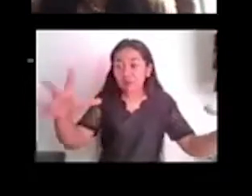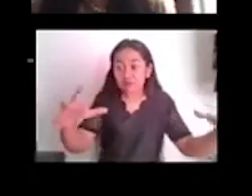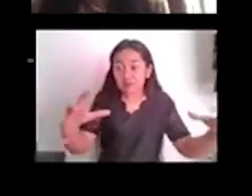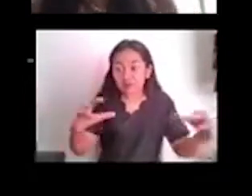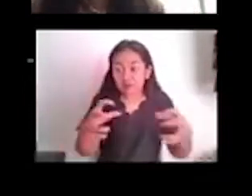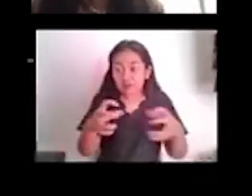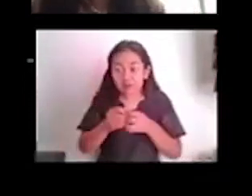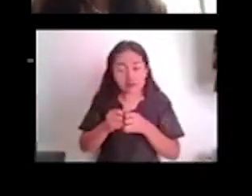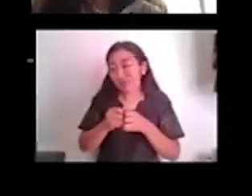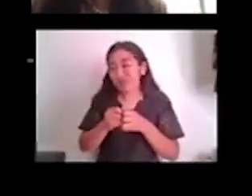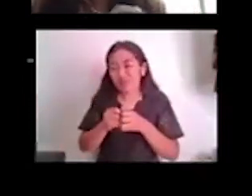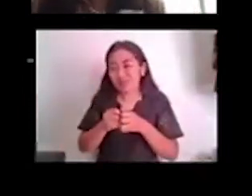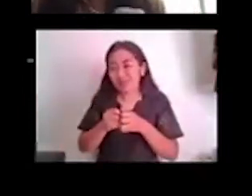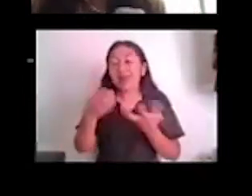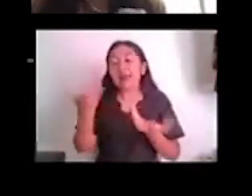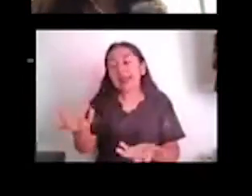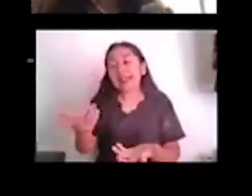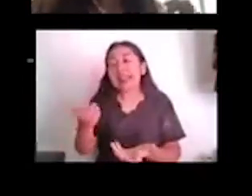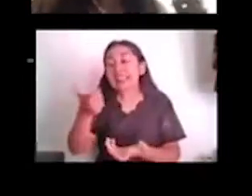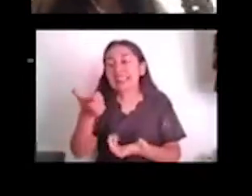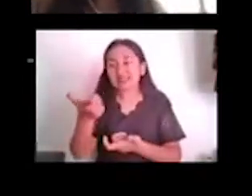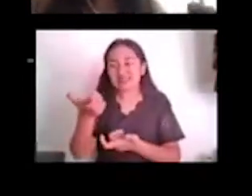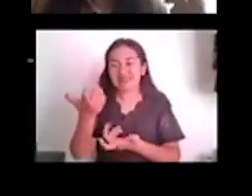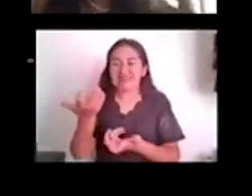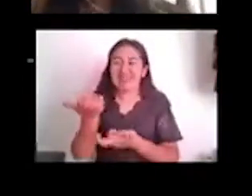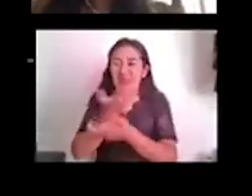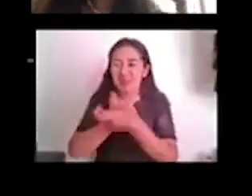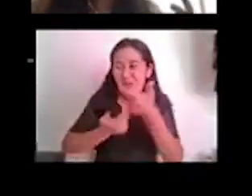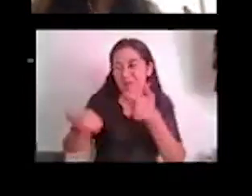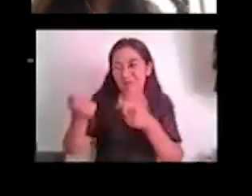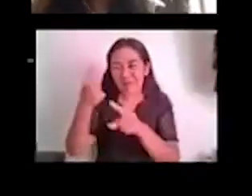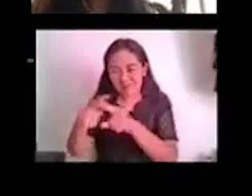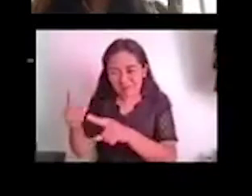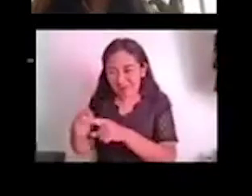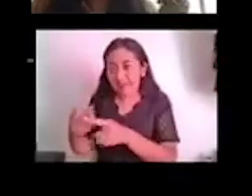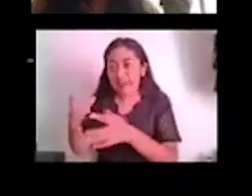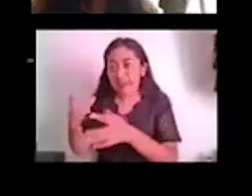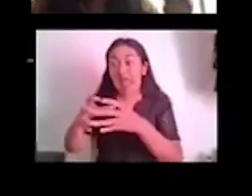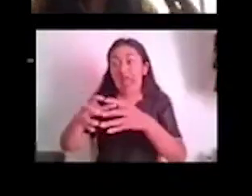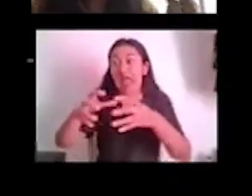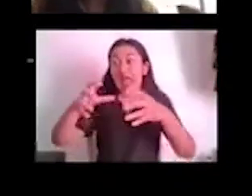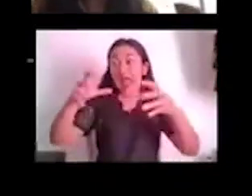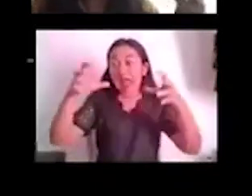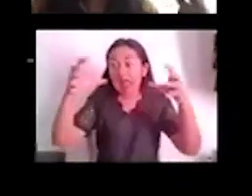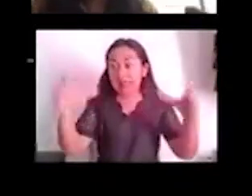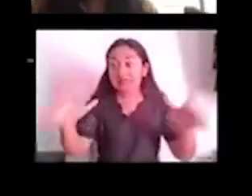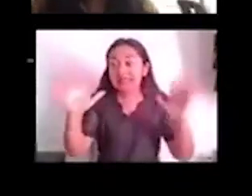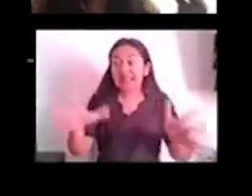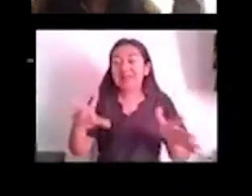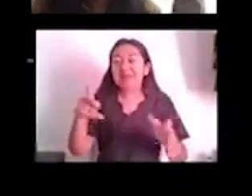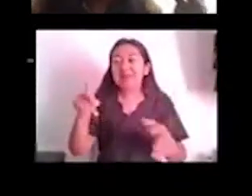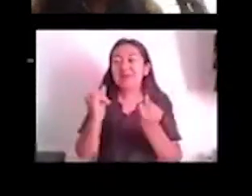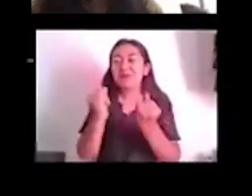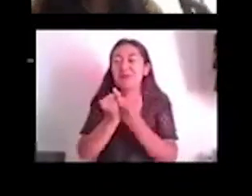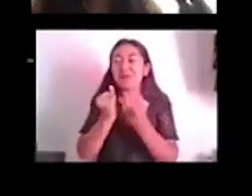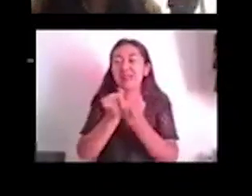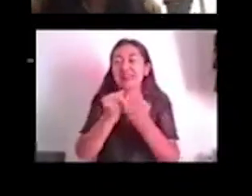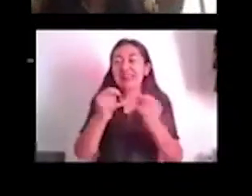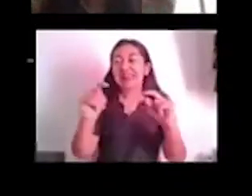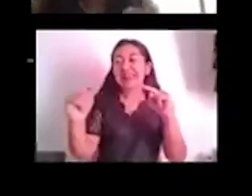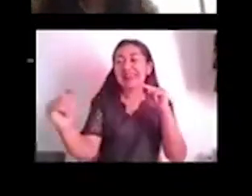su poder económico era muy fuerte, no así el militar, pero ya había una tensión muy fuerte en la élite